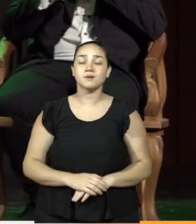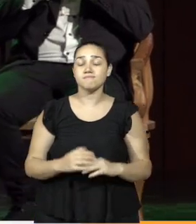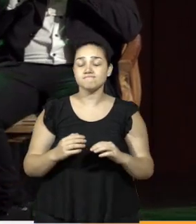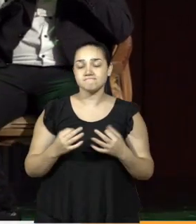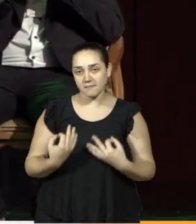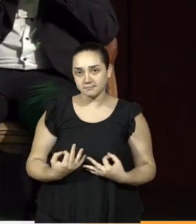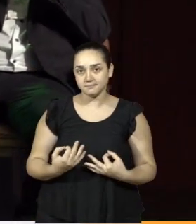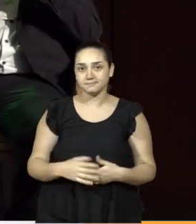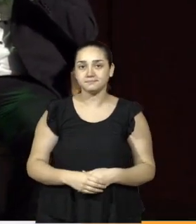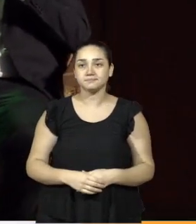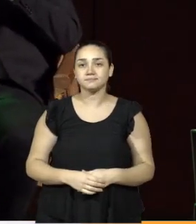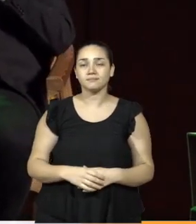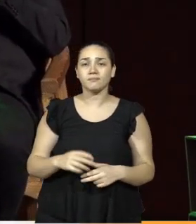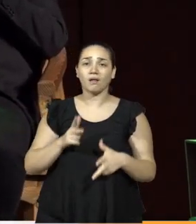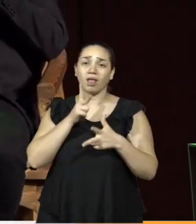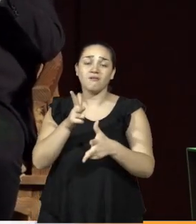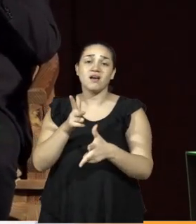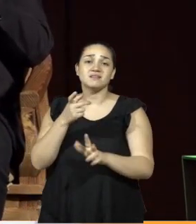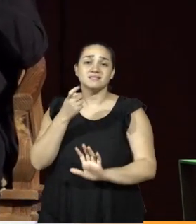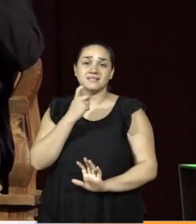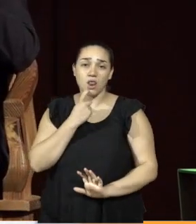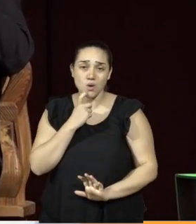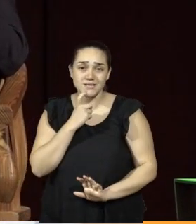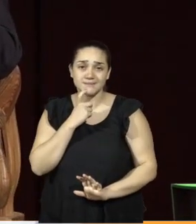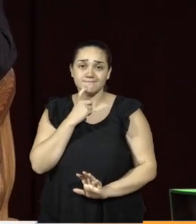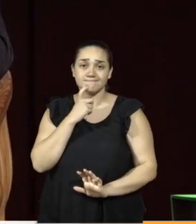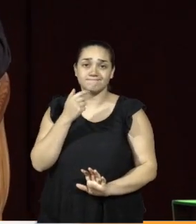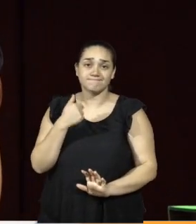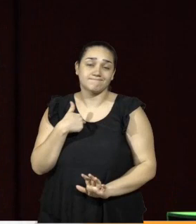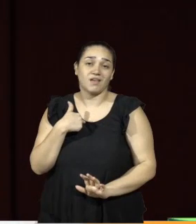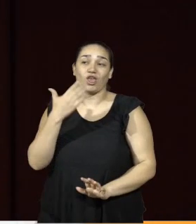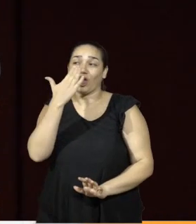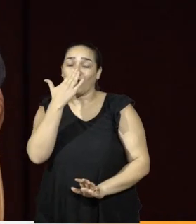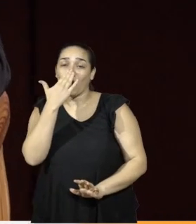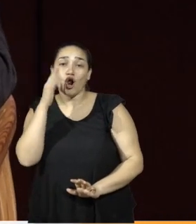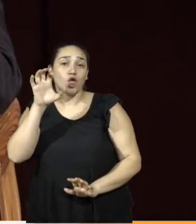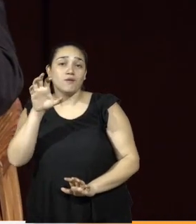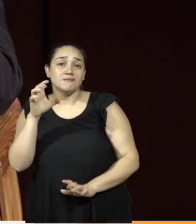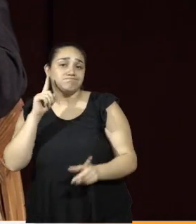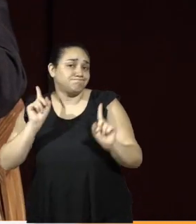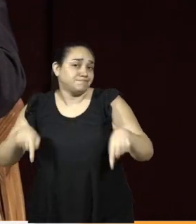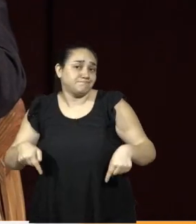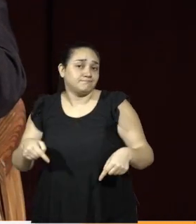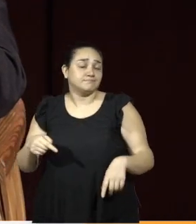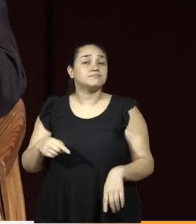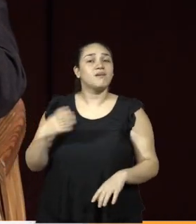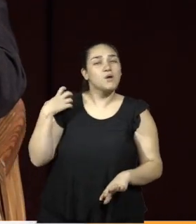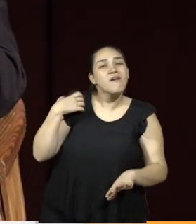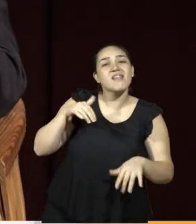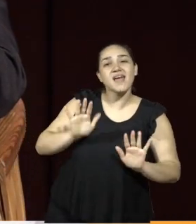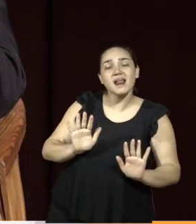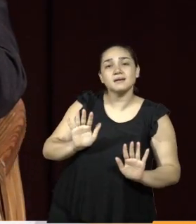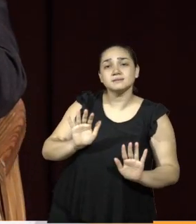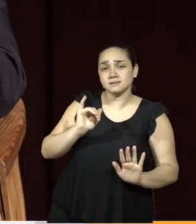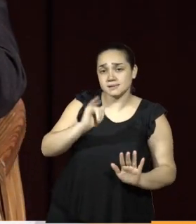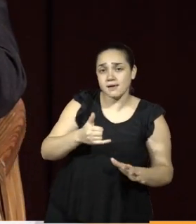Bien, yo te voy a hablar un poco de San Luis. De Córdoba no tengo amplio conocimiento, pero bueno, sí a nivel general. Pero